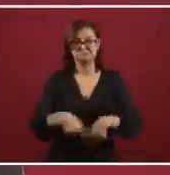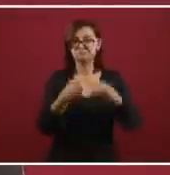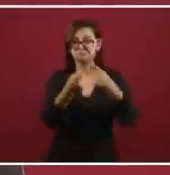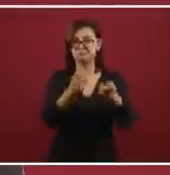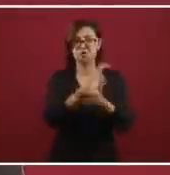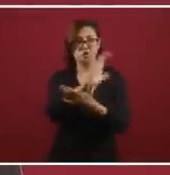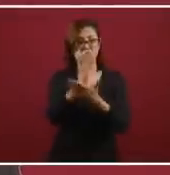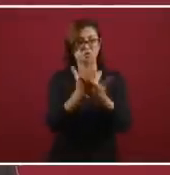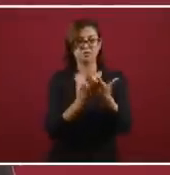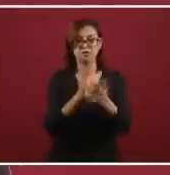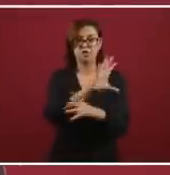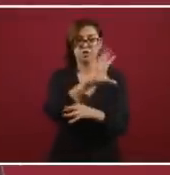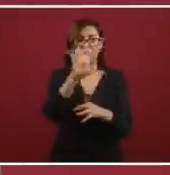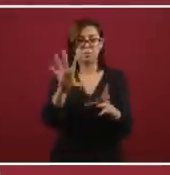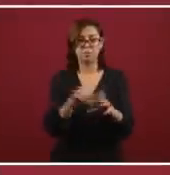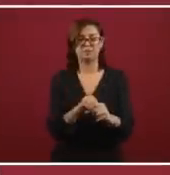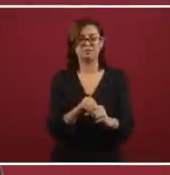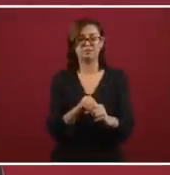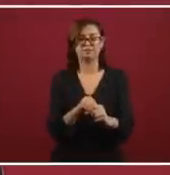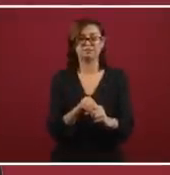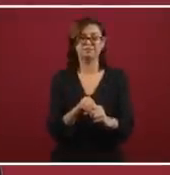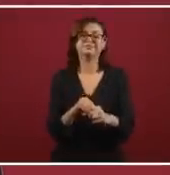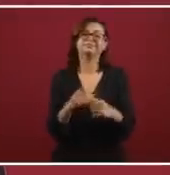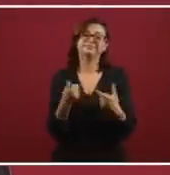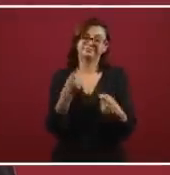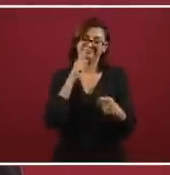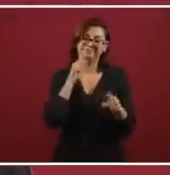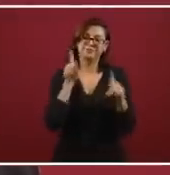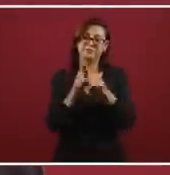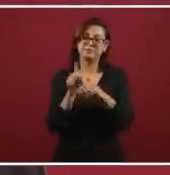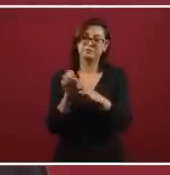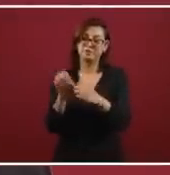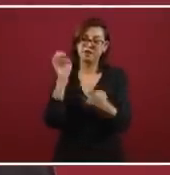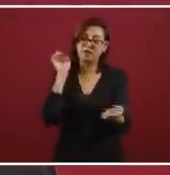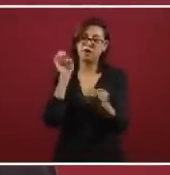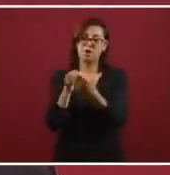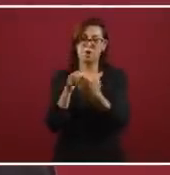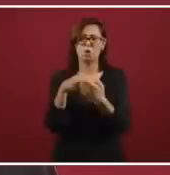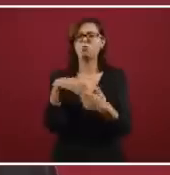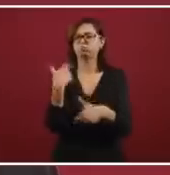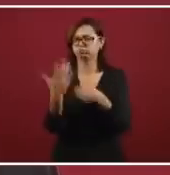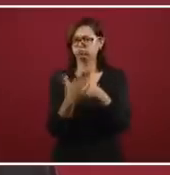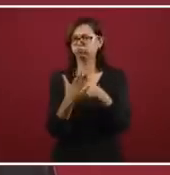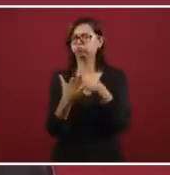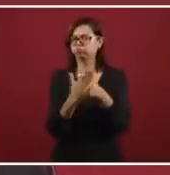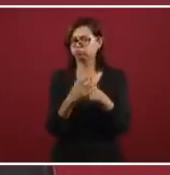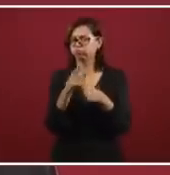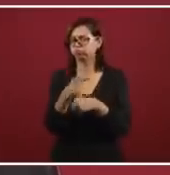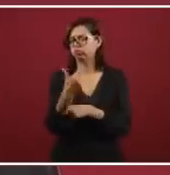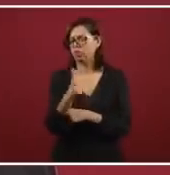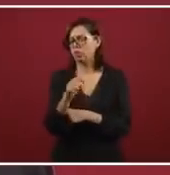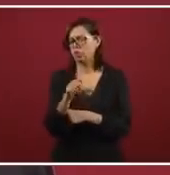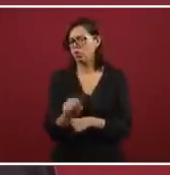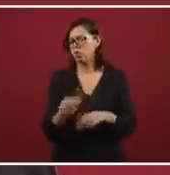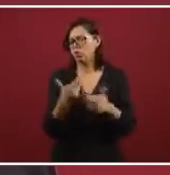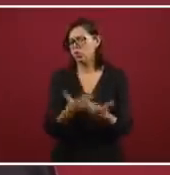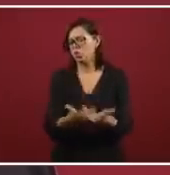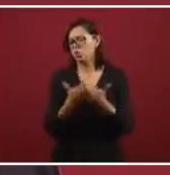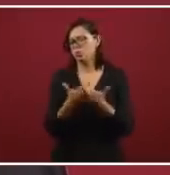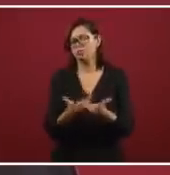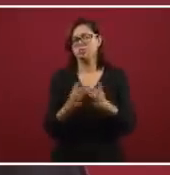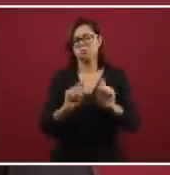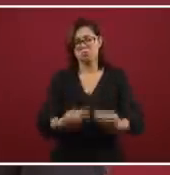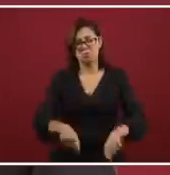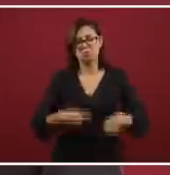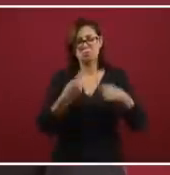con el engaño también de que iba a aumentar la producción de gas en Burgos. Le entregaron